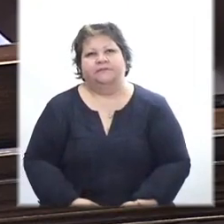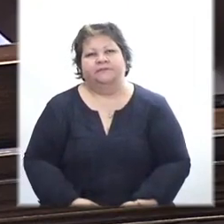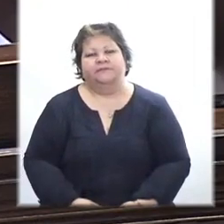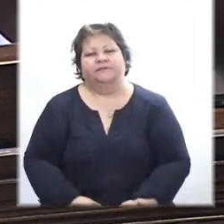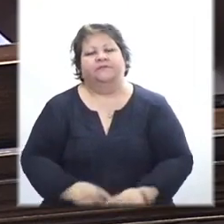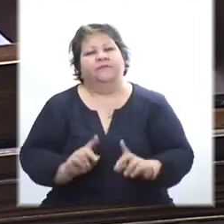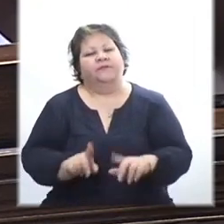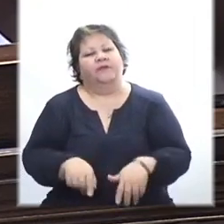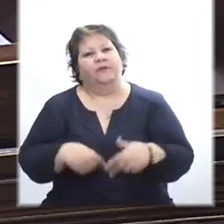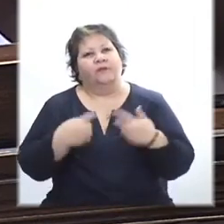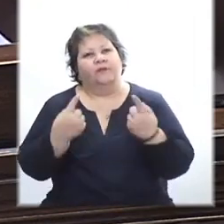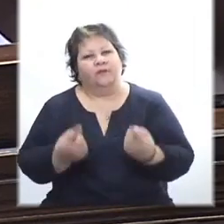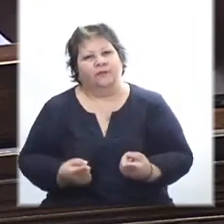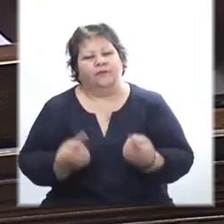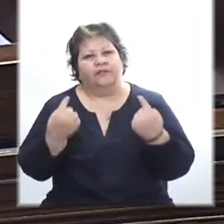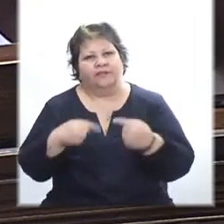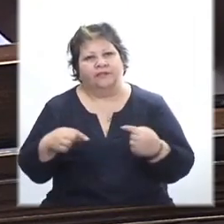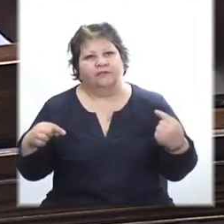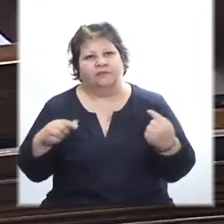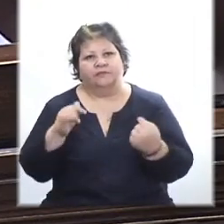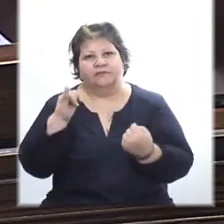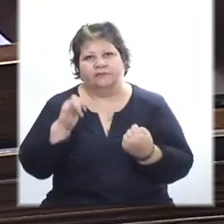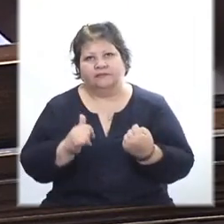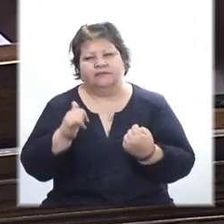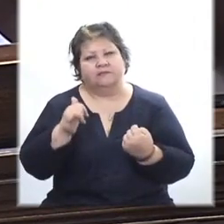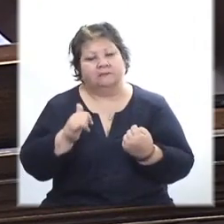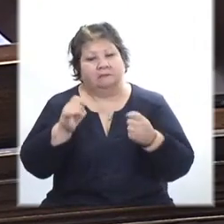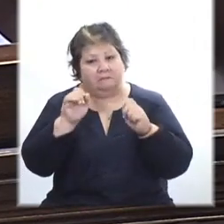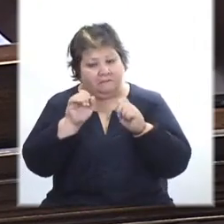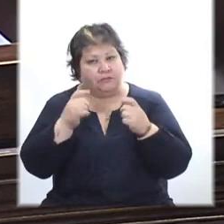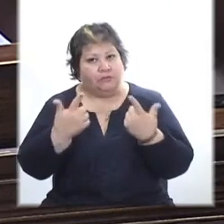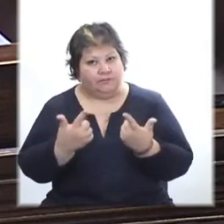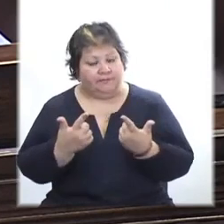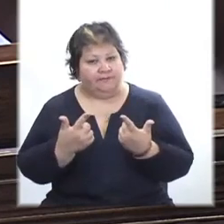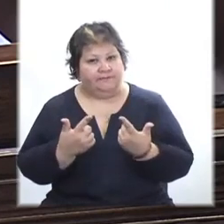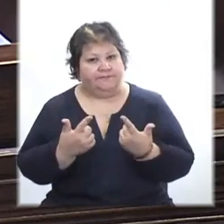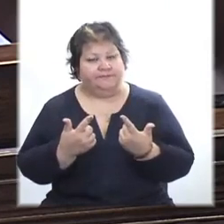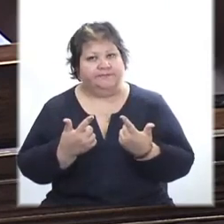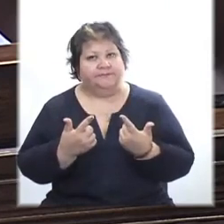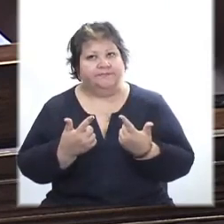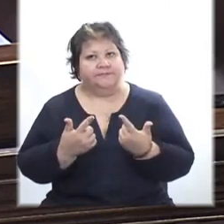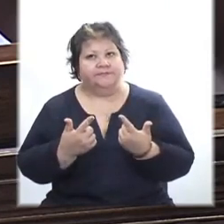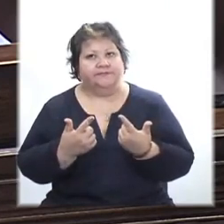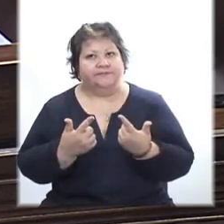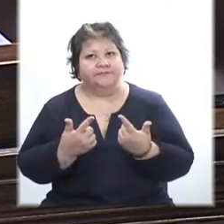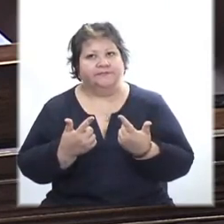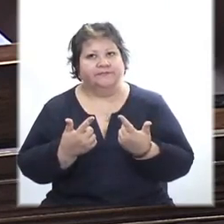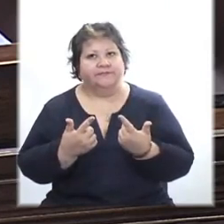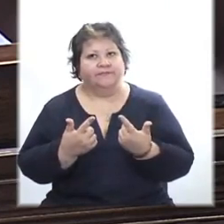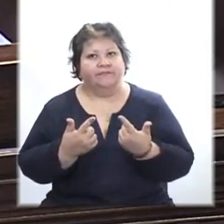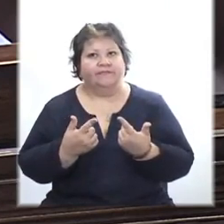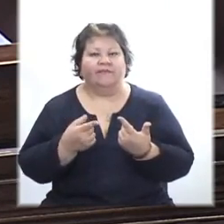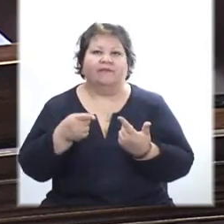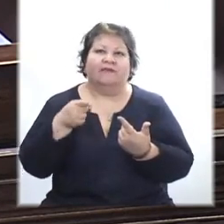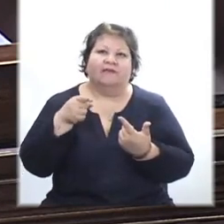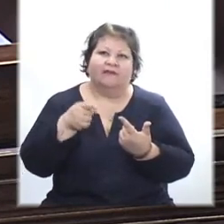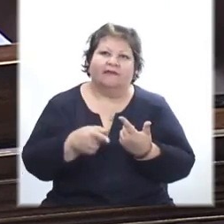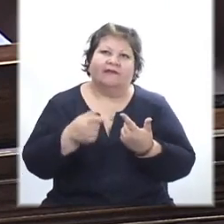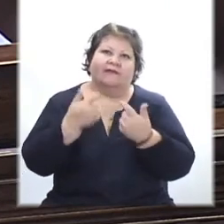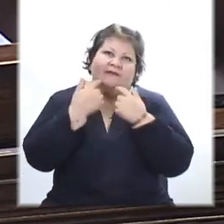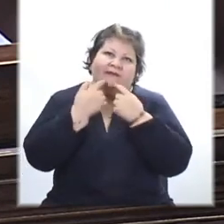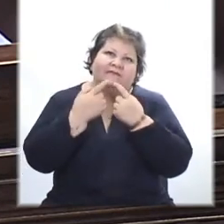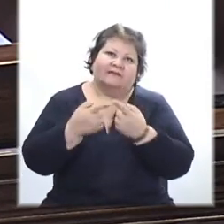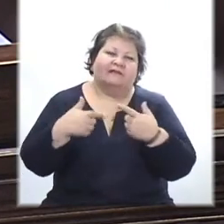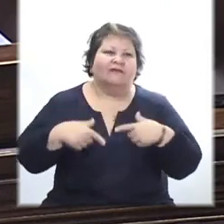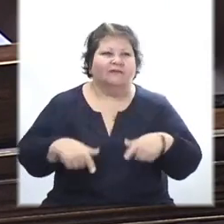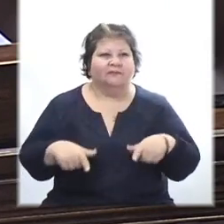Otro de los puntos que sí no deja de llamarme la atención es en el tema, como se hablaba acá, del ministro creo que